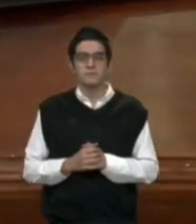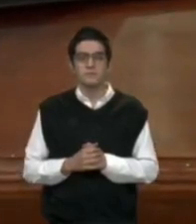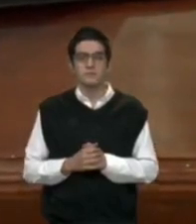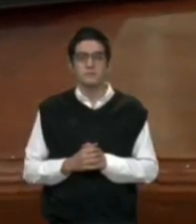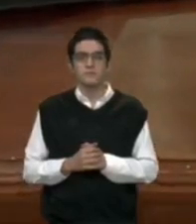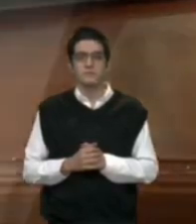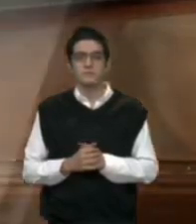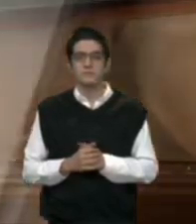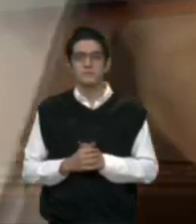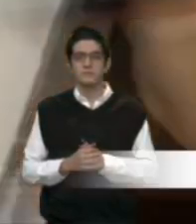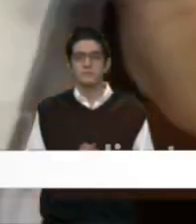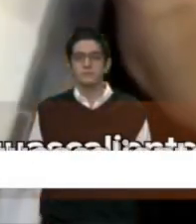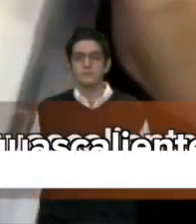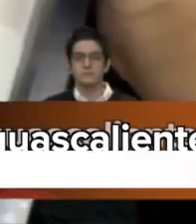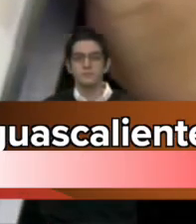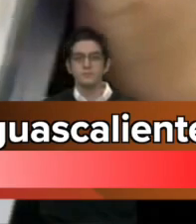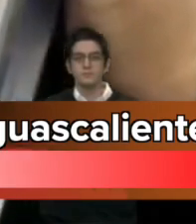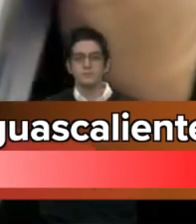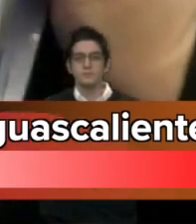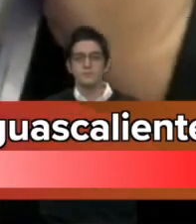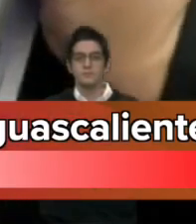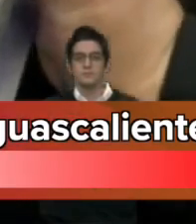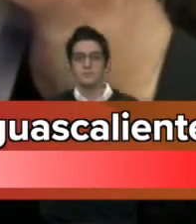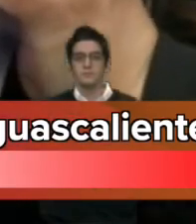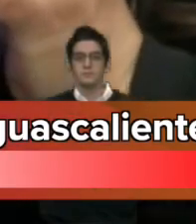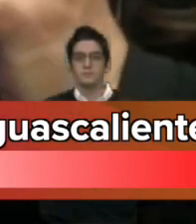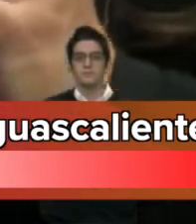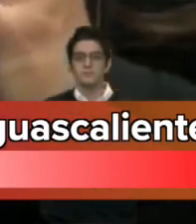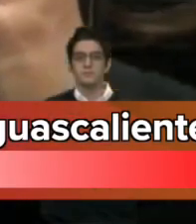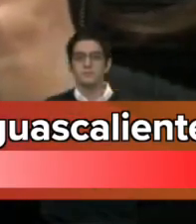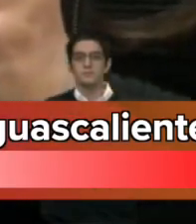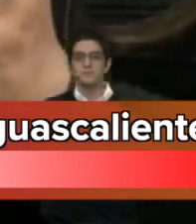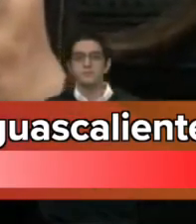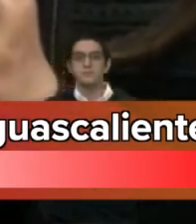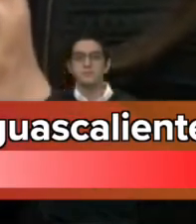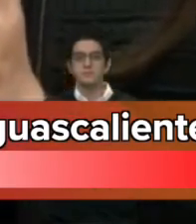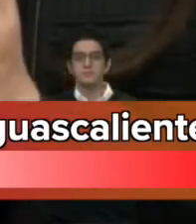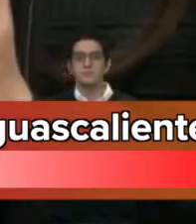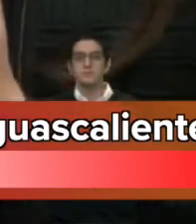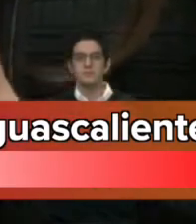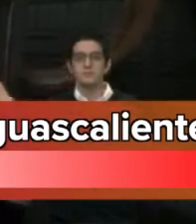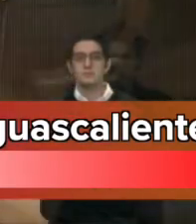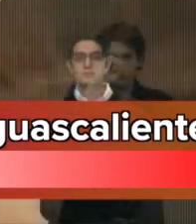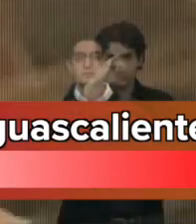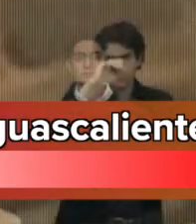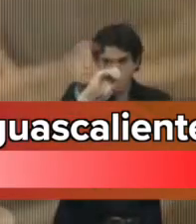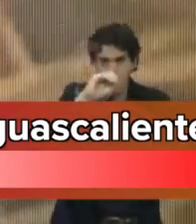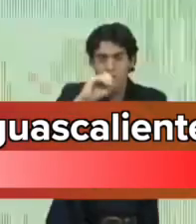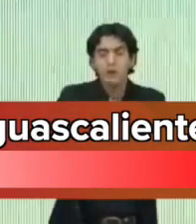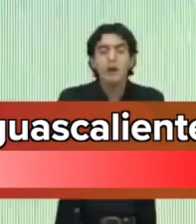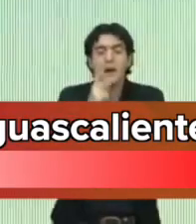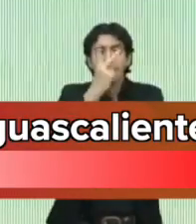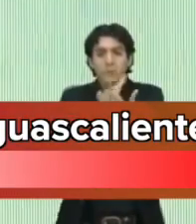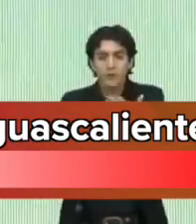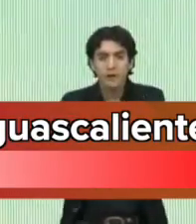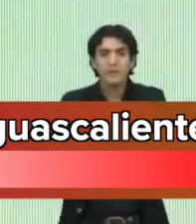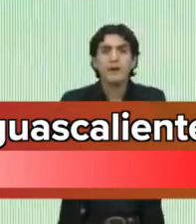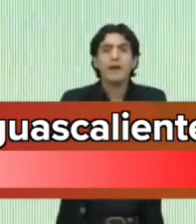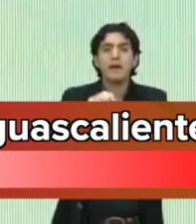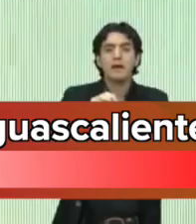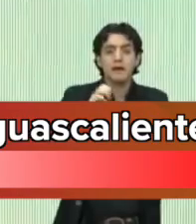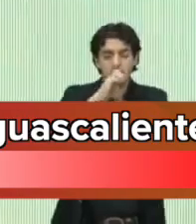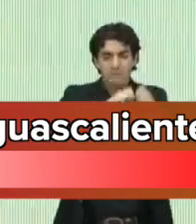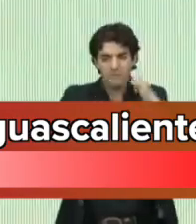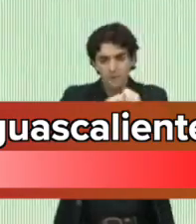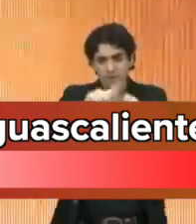funcionarios estatales para que dentro de la glosa del informe comparezcan ante el Pleno para despejar las dudas que tuvieran sobre las